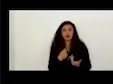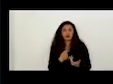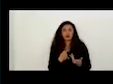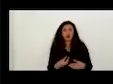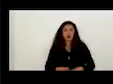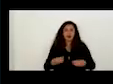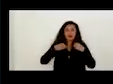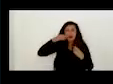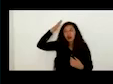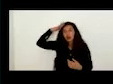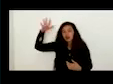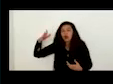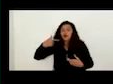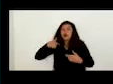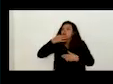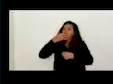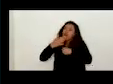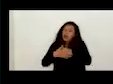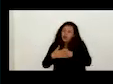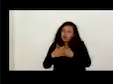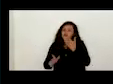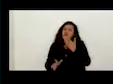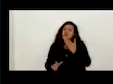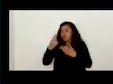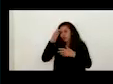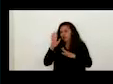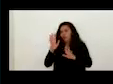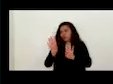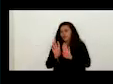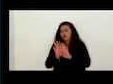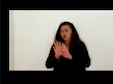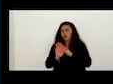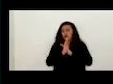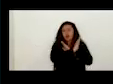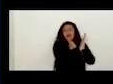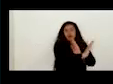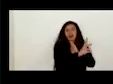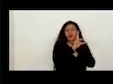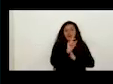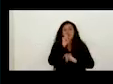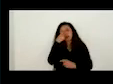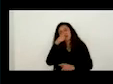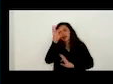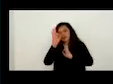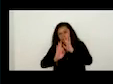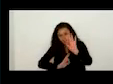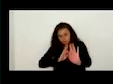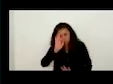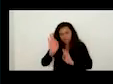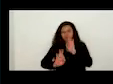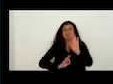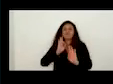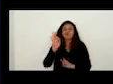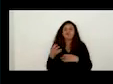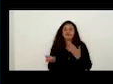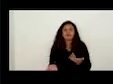el cual a veces más que prevenir, va a ser tratar y de paliar un poquito lo que